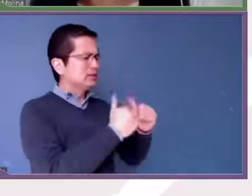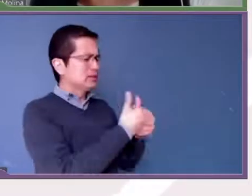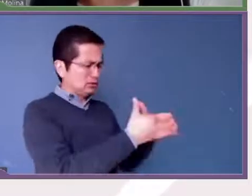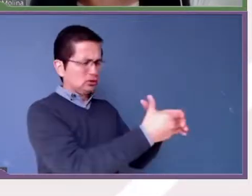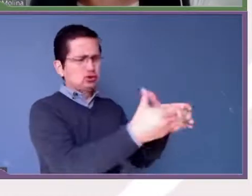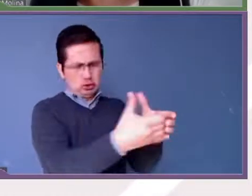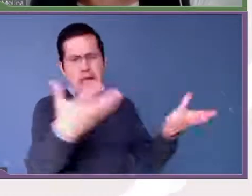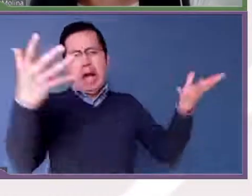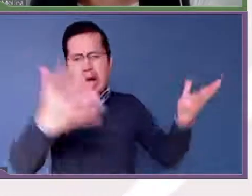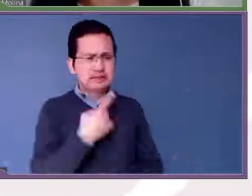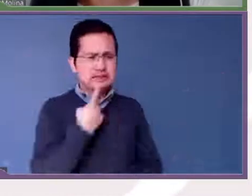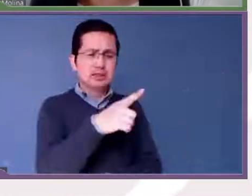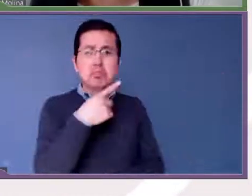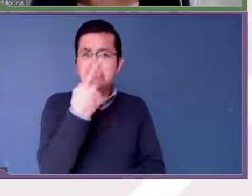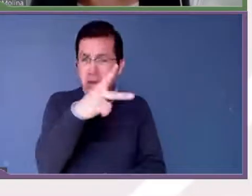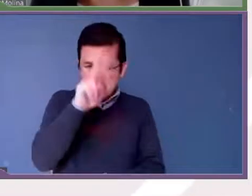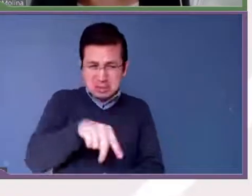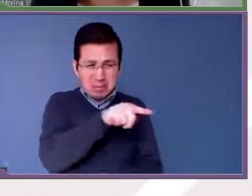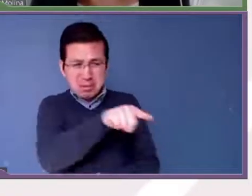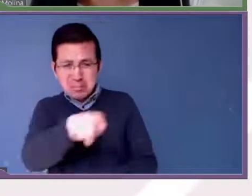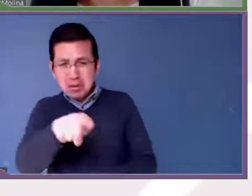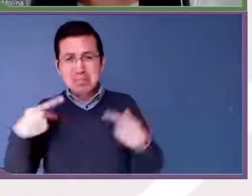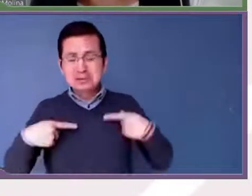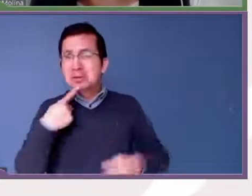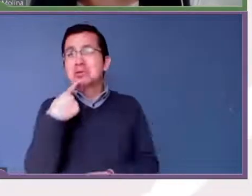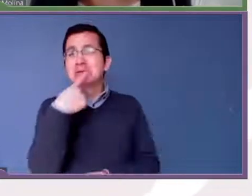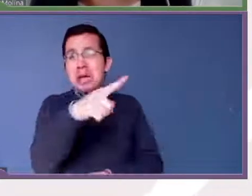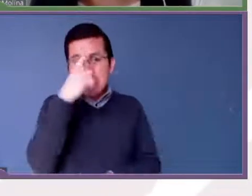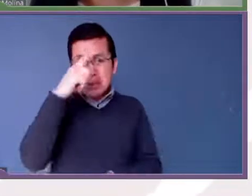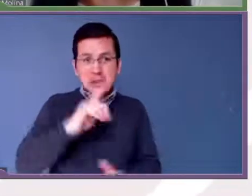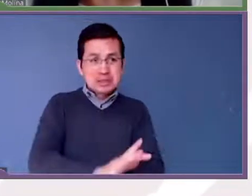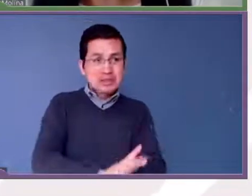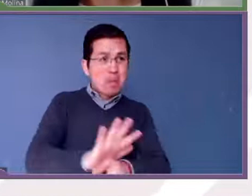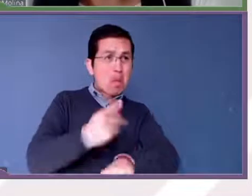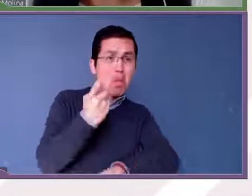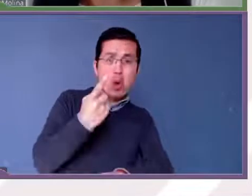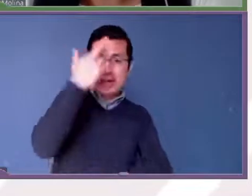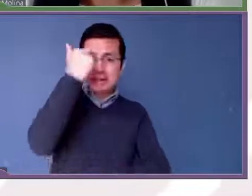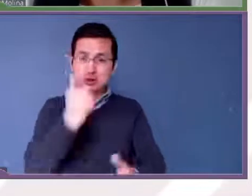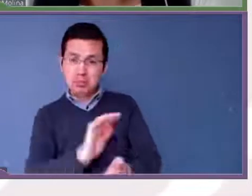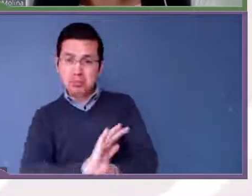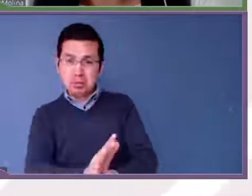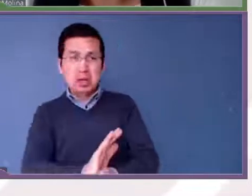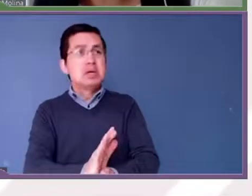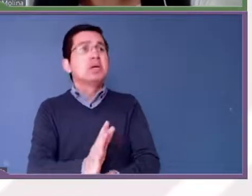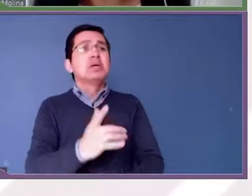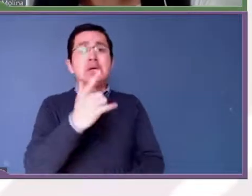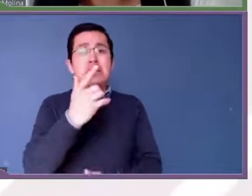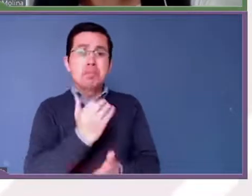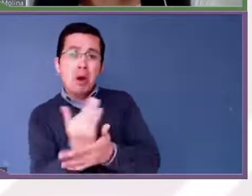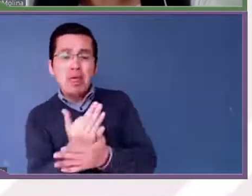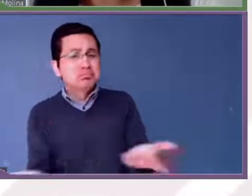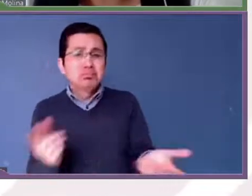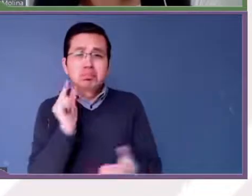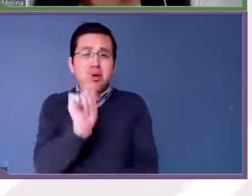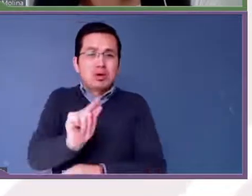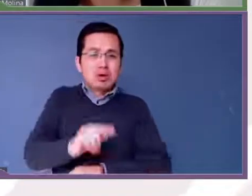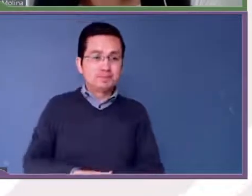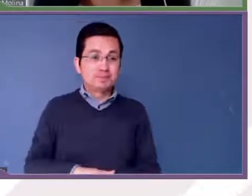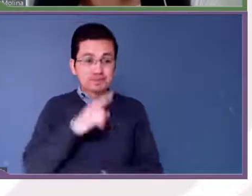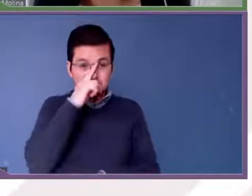idea. Entonces yo creo que ese sería el otro tema en donde el contraste entre percepción, testimonio y lo que uno ya conoce, digamos,